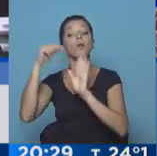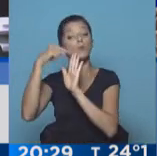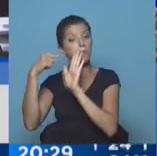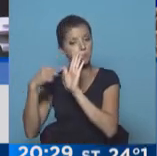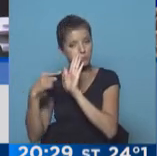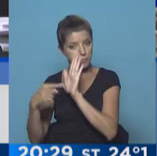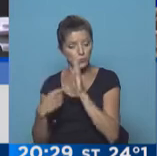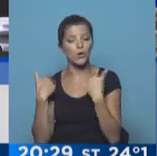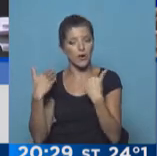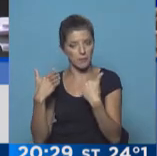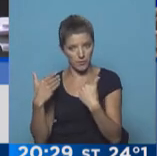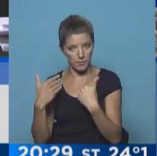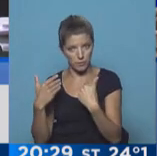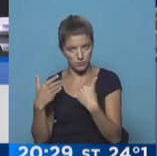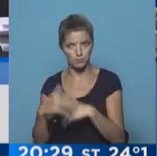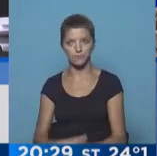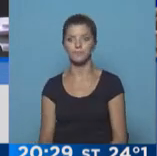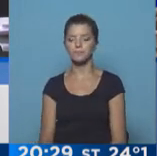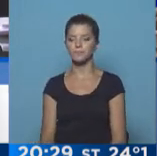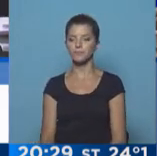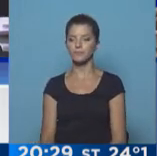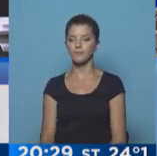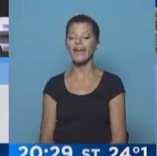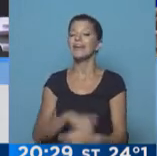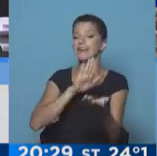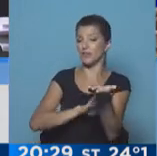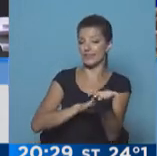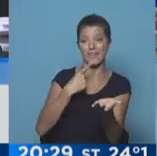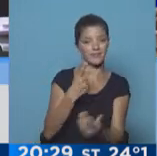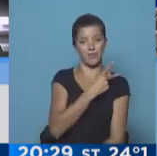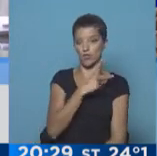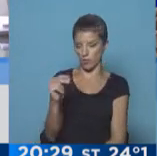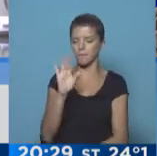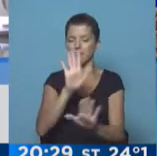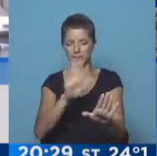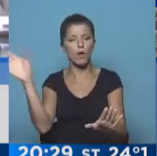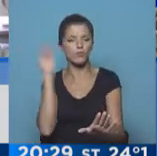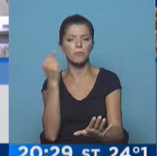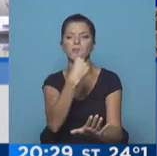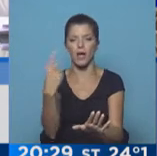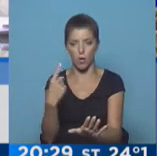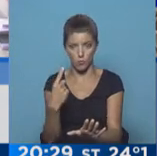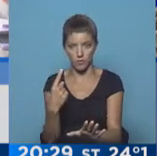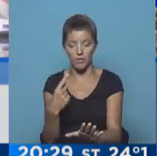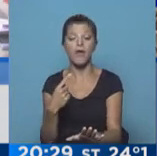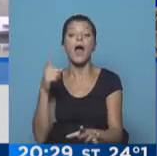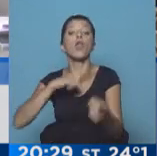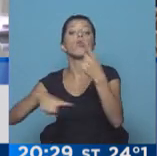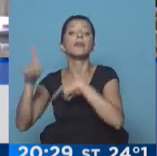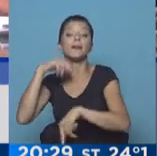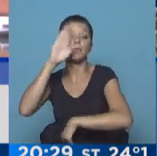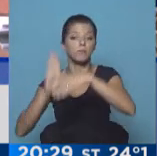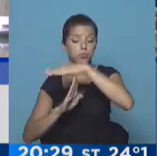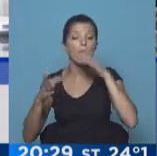que Podemos y la izquierda no están de ninguna manera dispuestos a aceptar. Pero escuchemos a los protagonistas, estos son los dirigentes principales